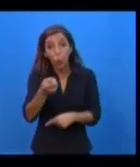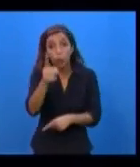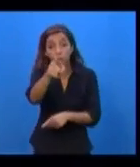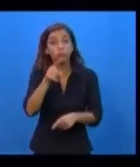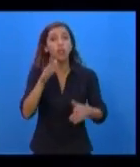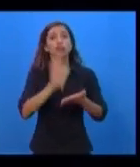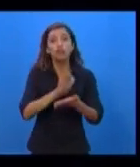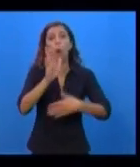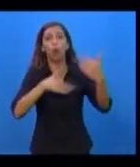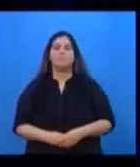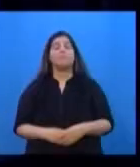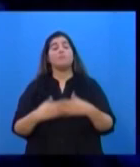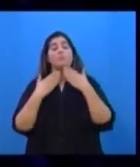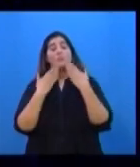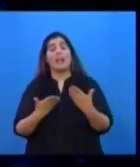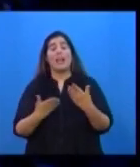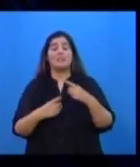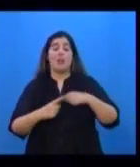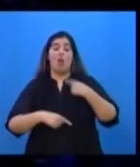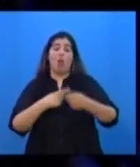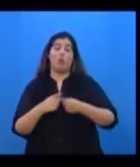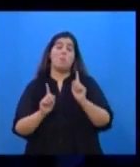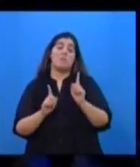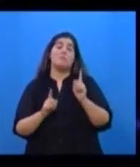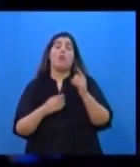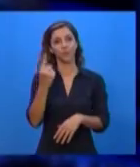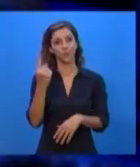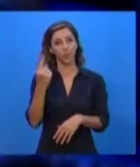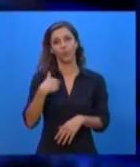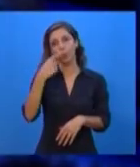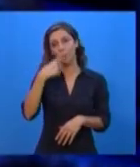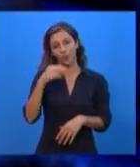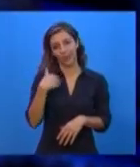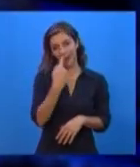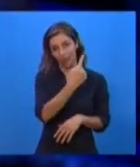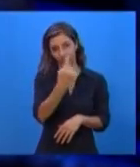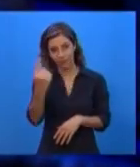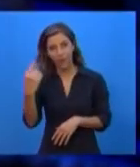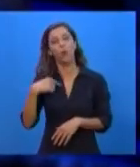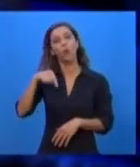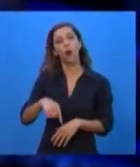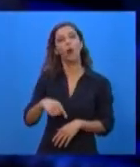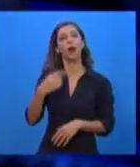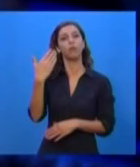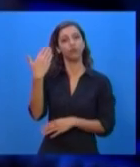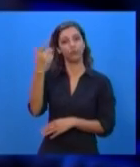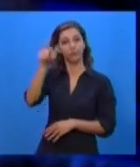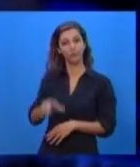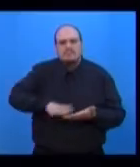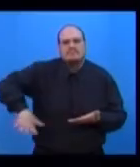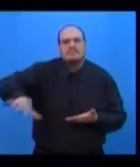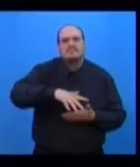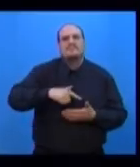por los altos índices de pobreza y lo acusó de favorecer desde el gobierno a sus amigos empresarios y a su familia